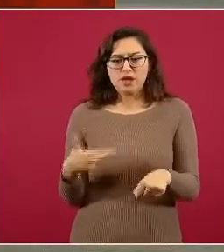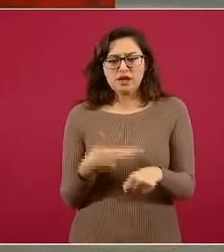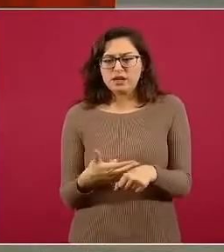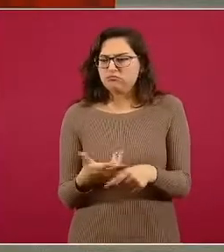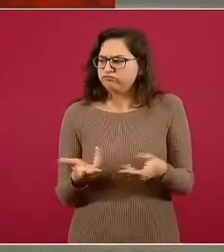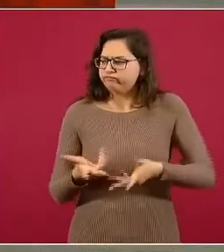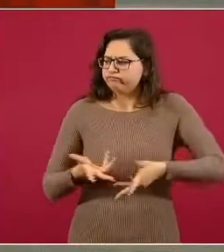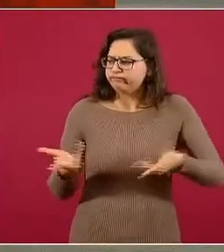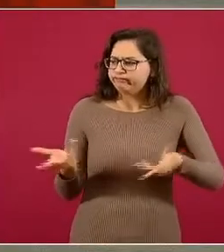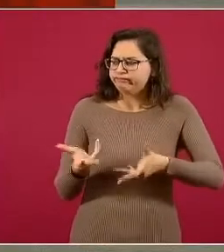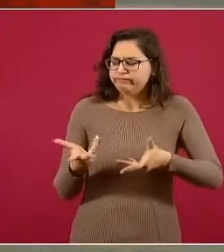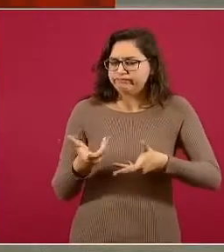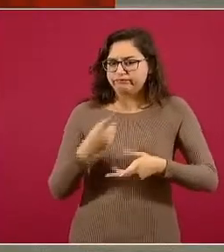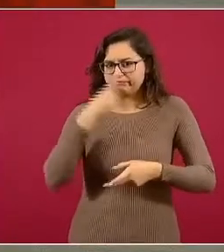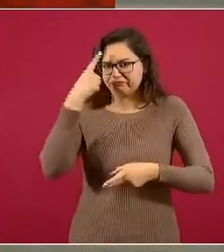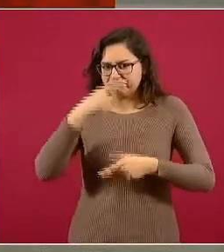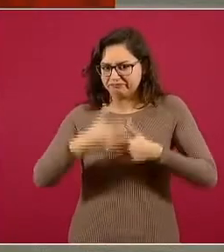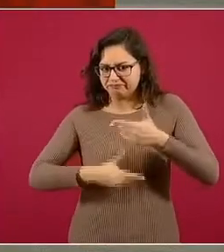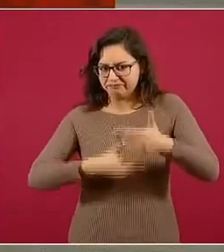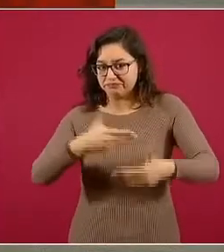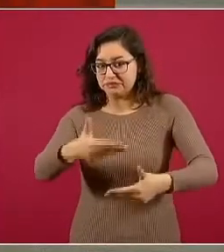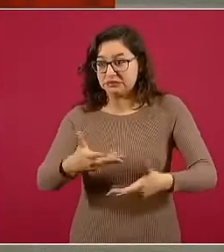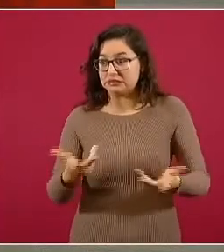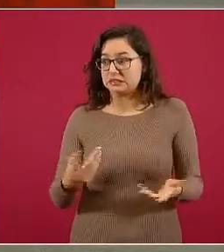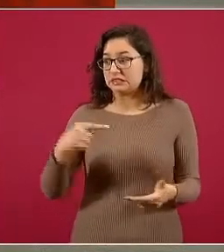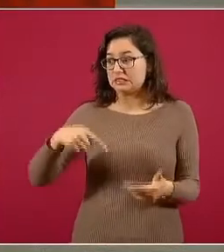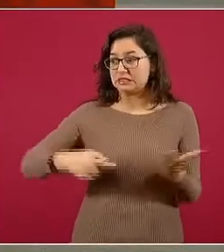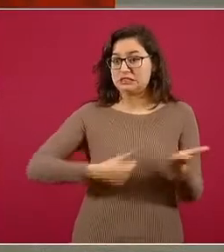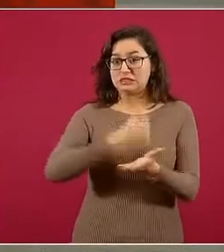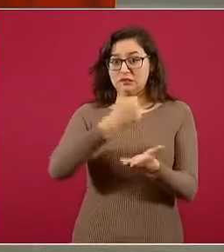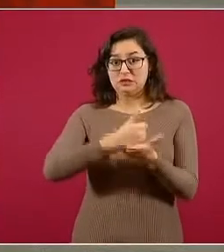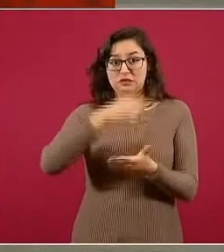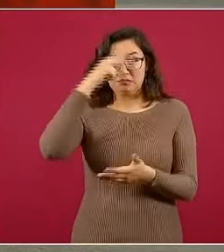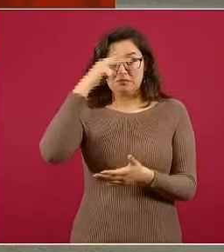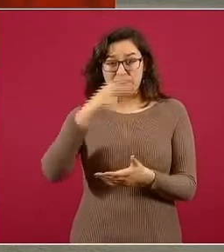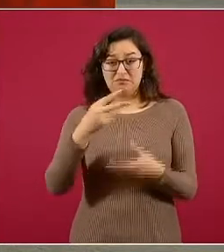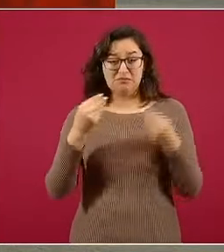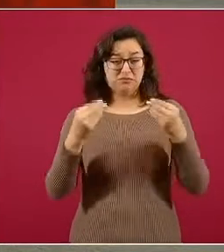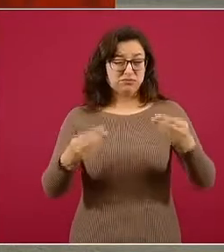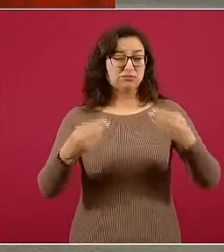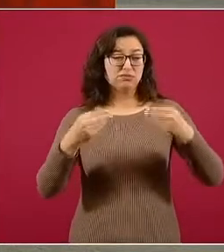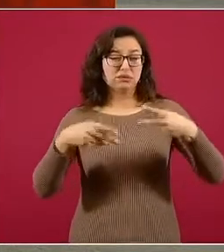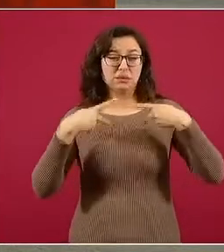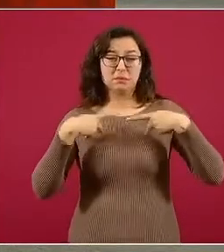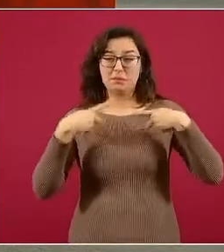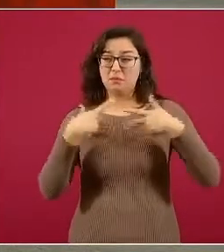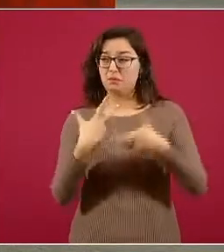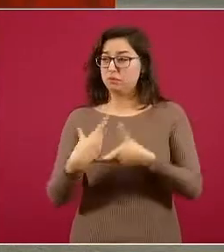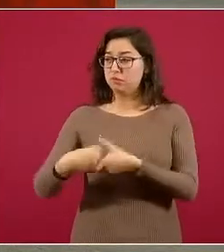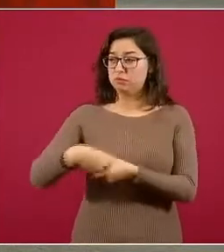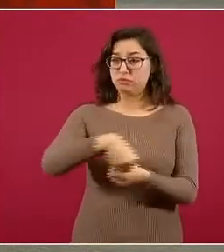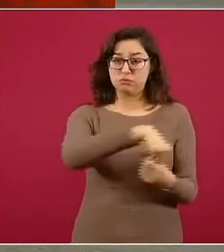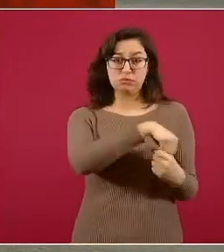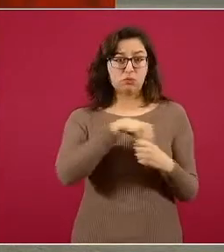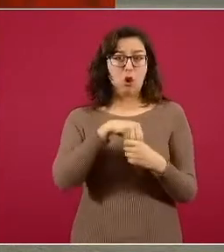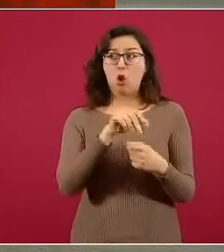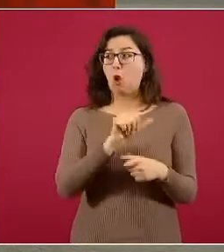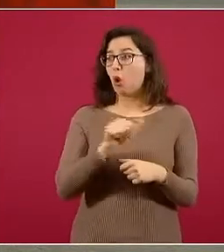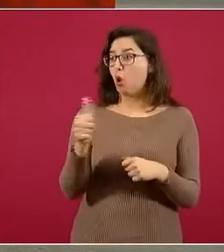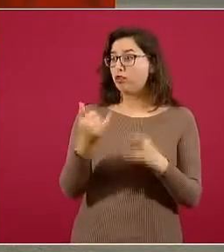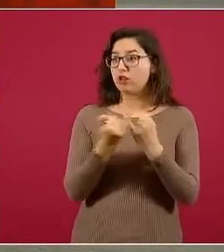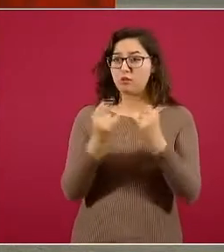no solamente más pobladas de México, sino del mundo, y por lo tanto como la movilidad, que ha sido una de